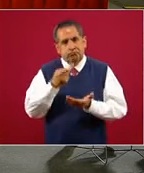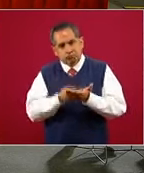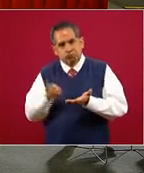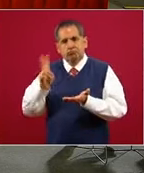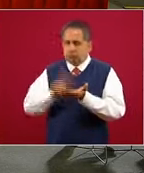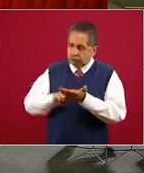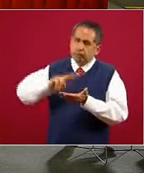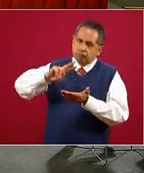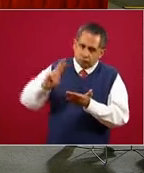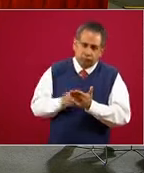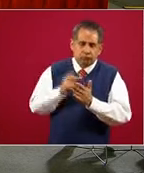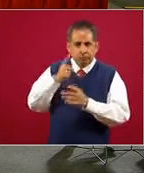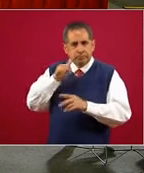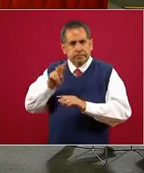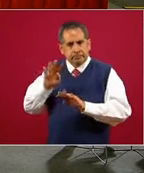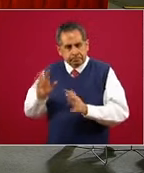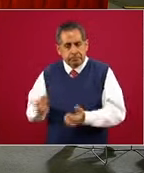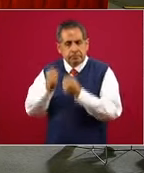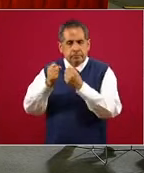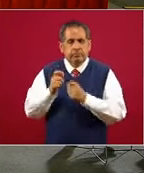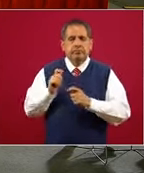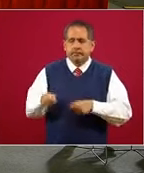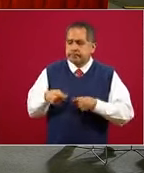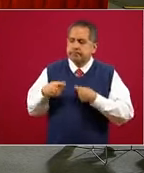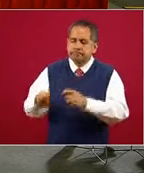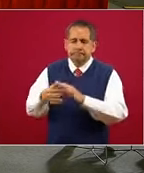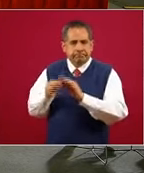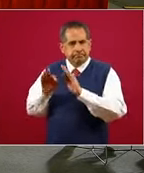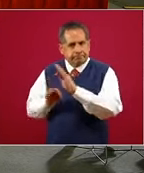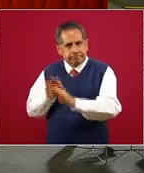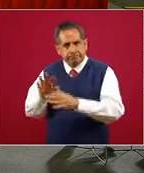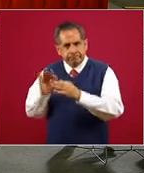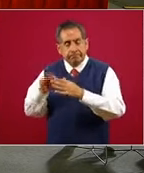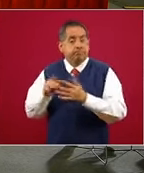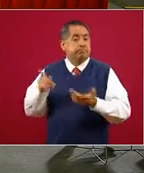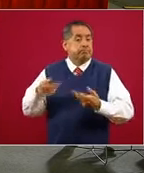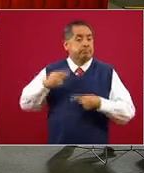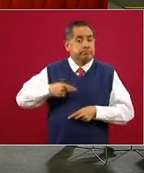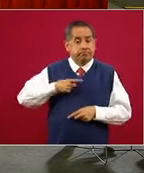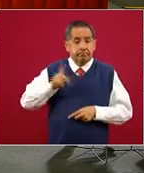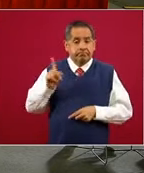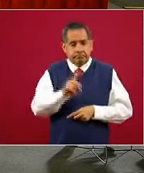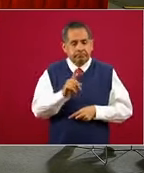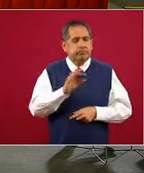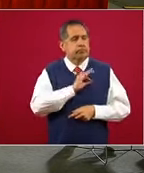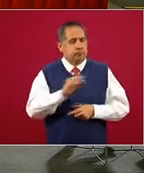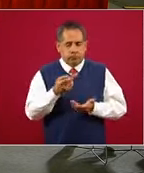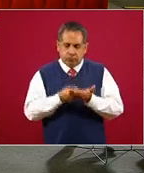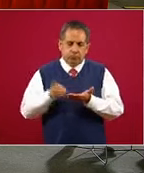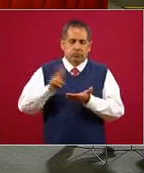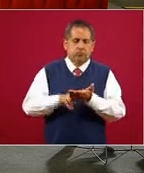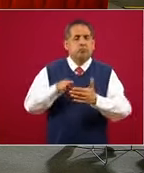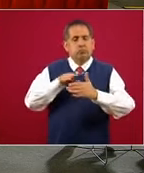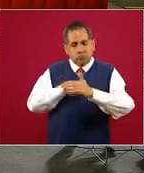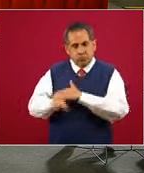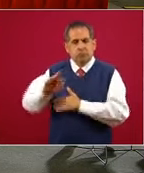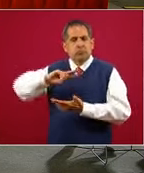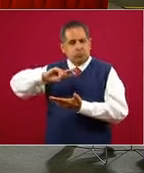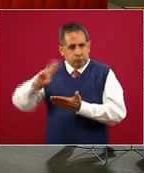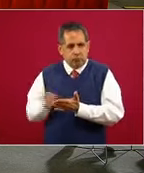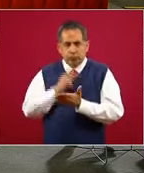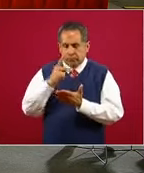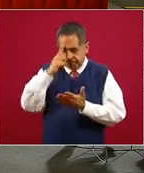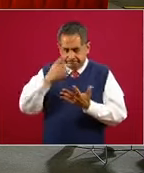de rescate. Y entonces lo que nos va a permitir es que las personas puedan acceder a este tratamiento de